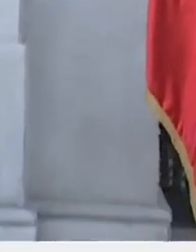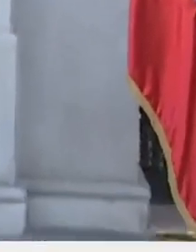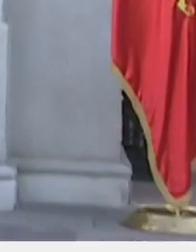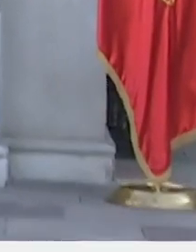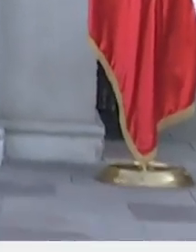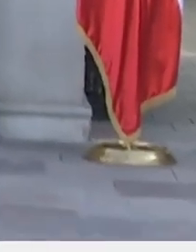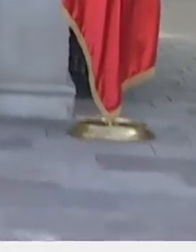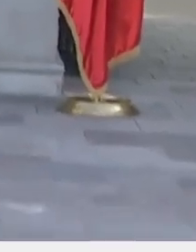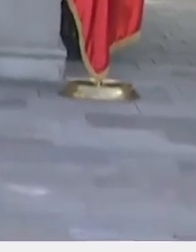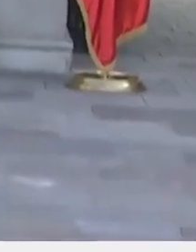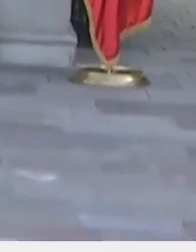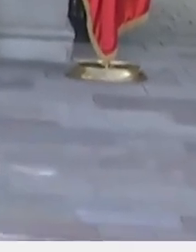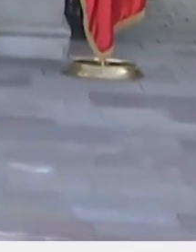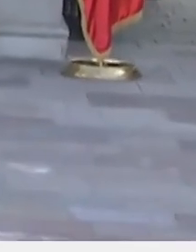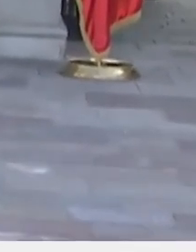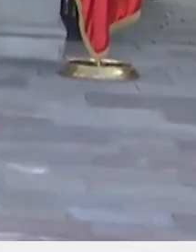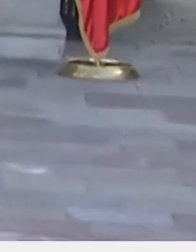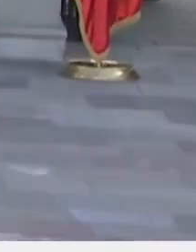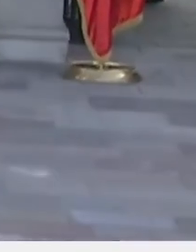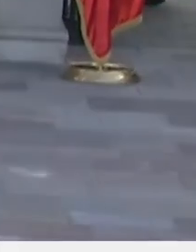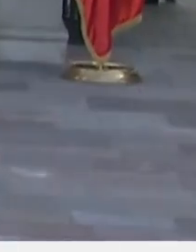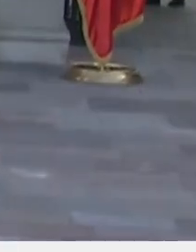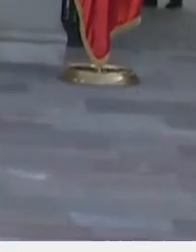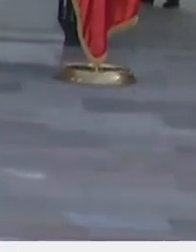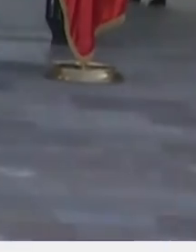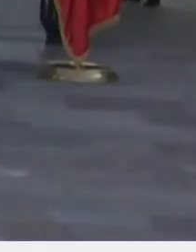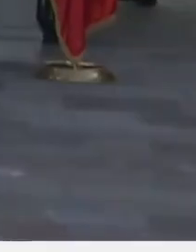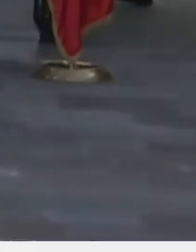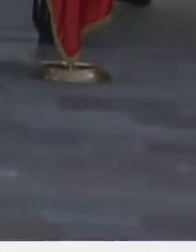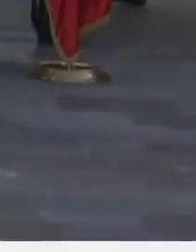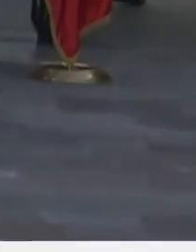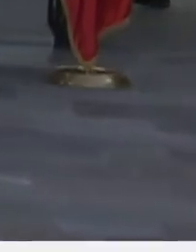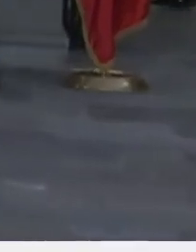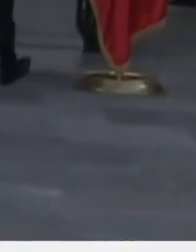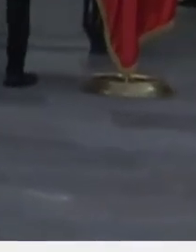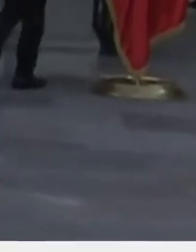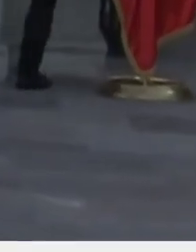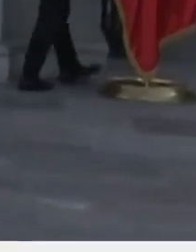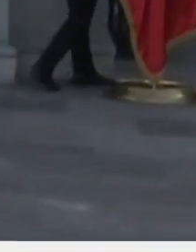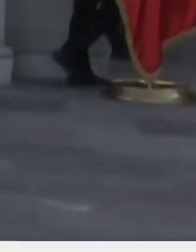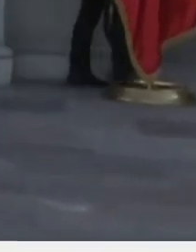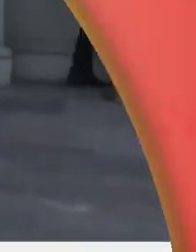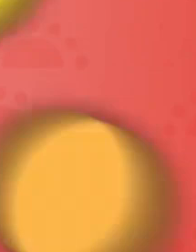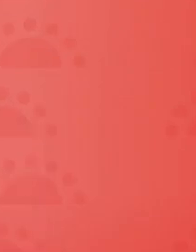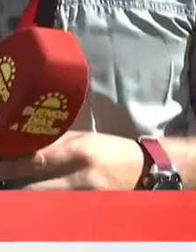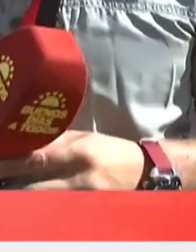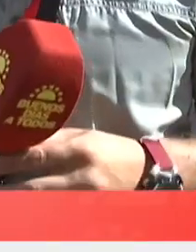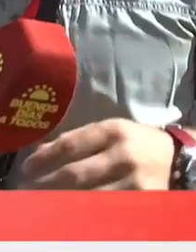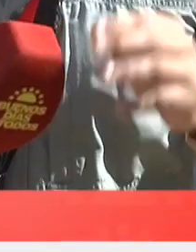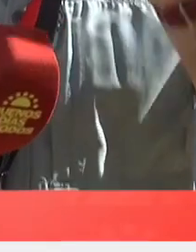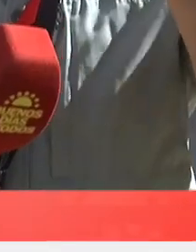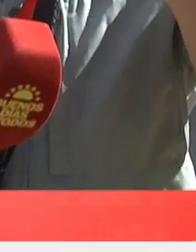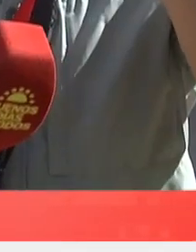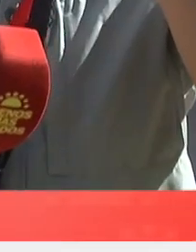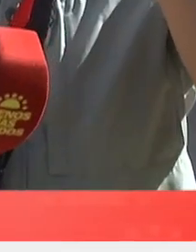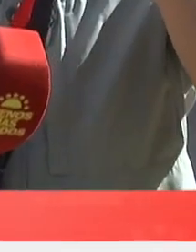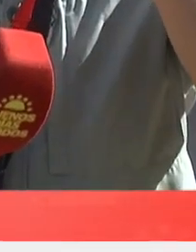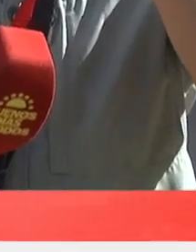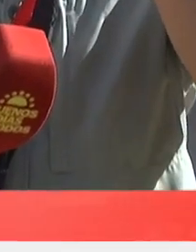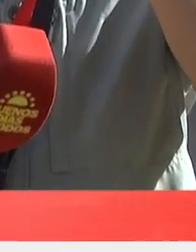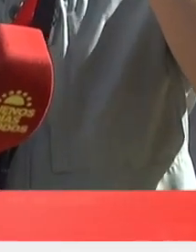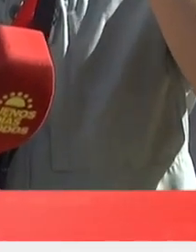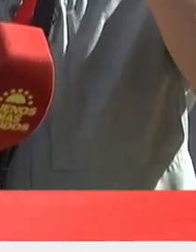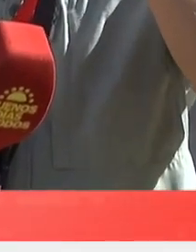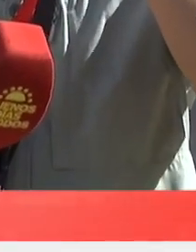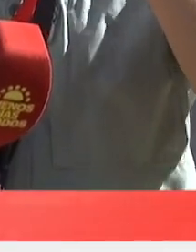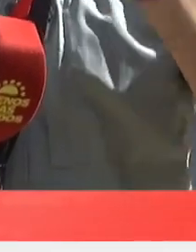espectro político, dejar atrás la pequeñez, las discusiones. La verdad, siento que es alta retórica y no sé si con tanta